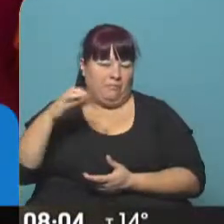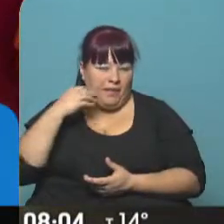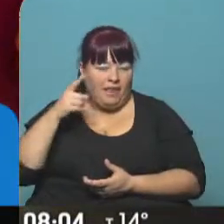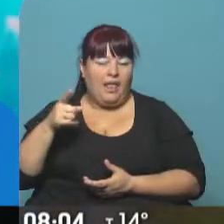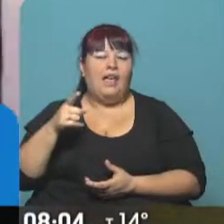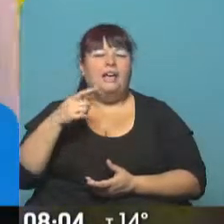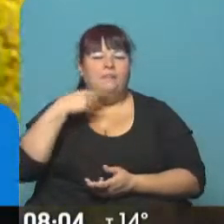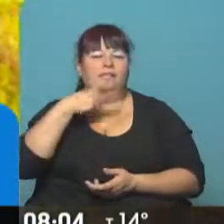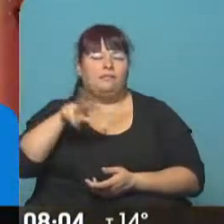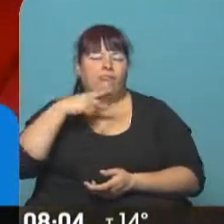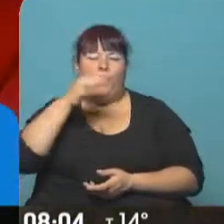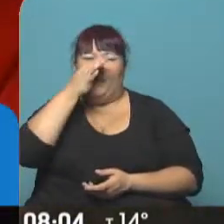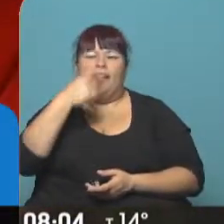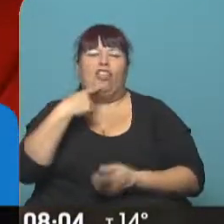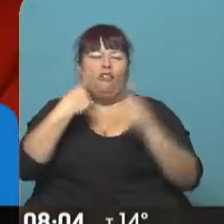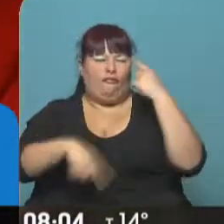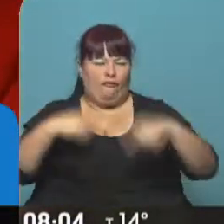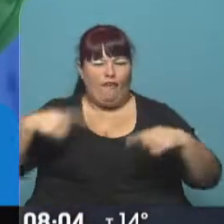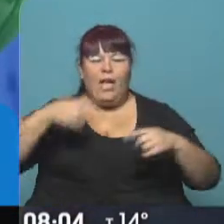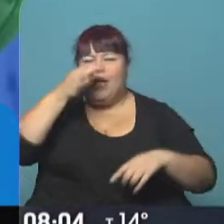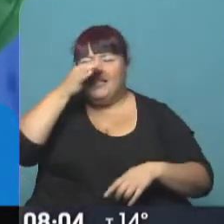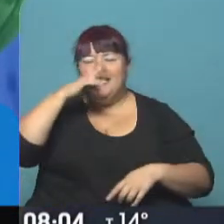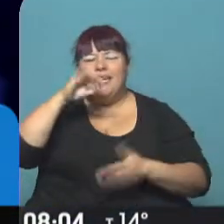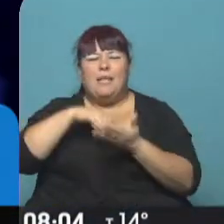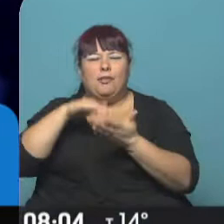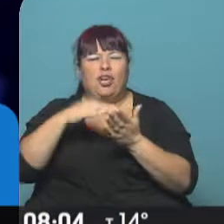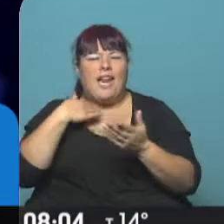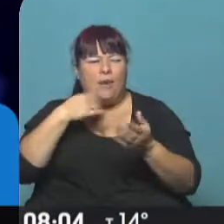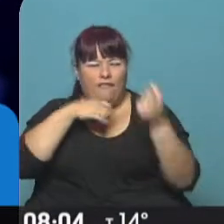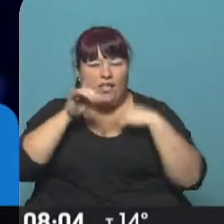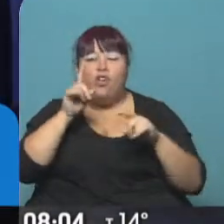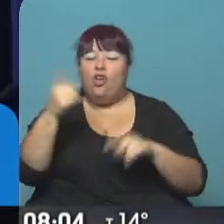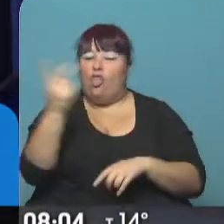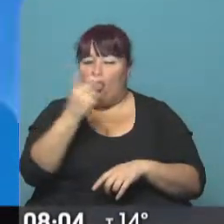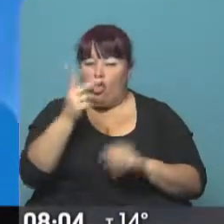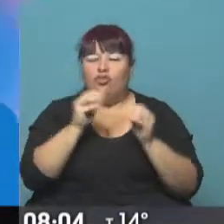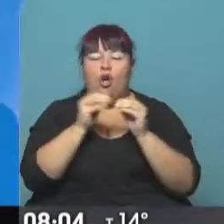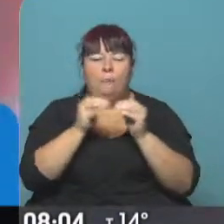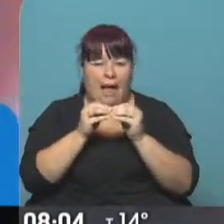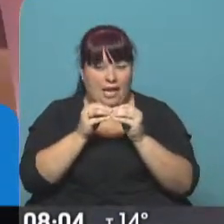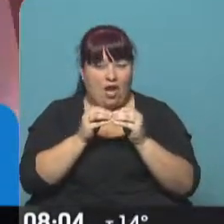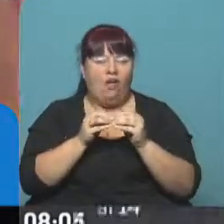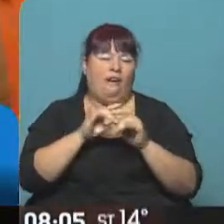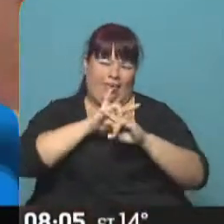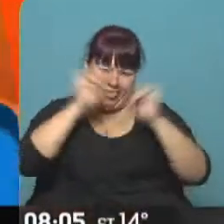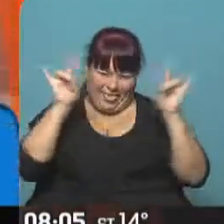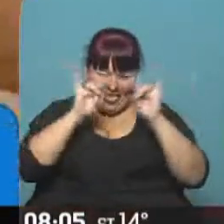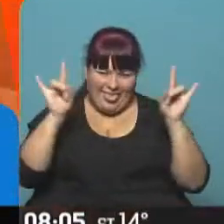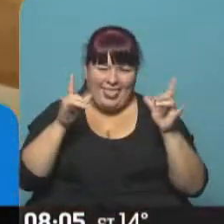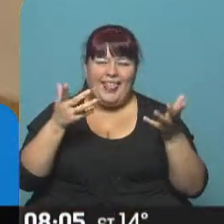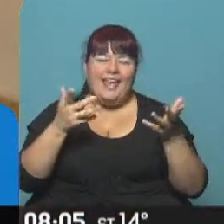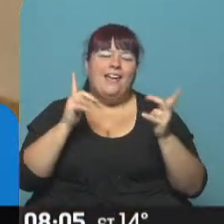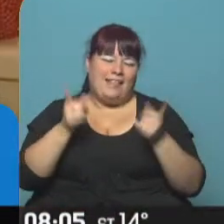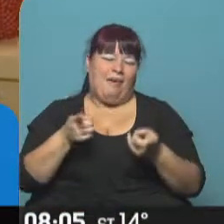fueron, se hicieron traducciones en 20 idiomas, que vendieron más de 70 millones de ejemplares. Ahí están dos compañeritos que hacen travesuras